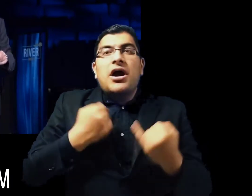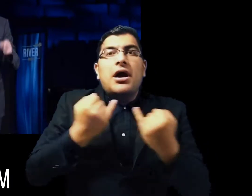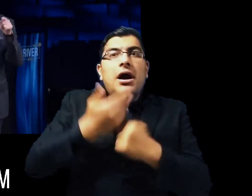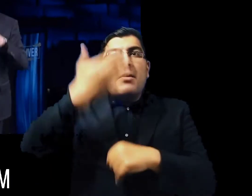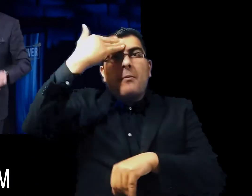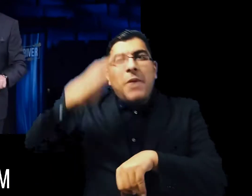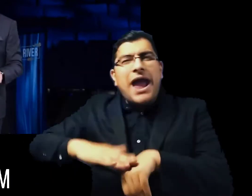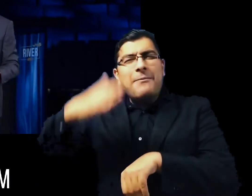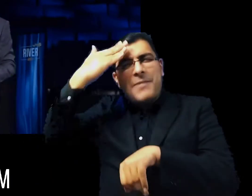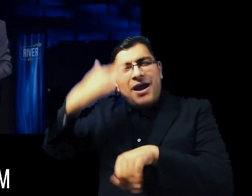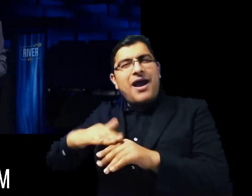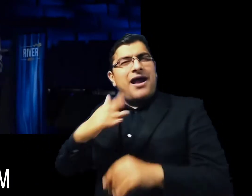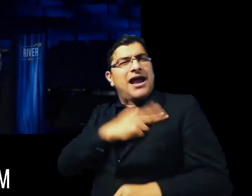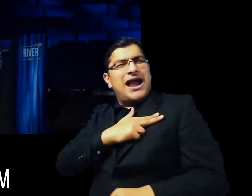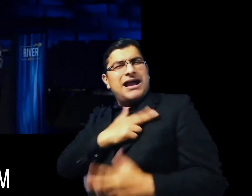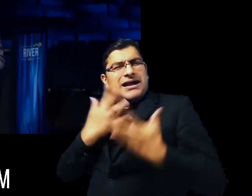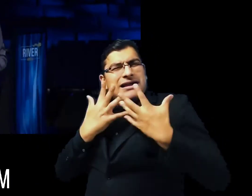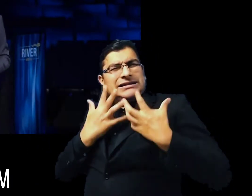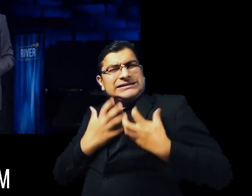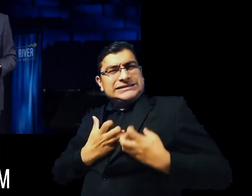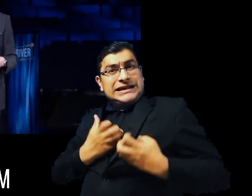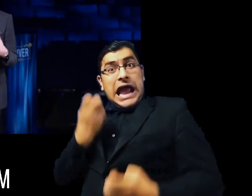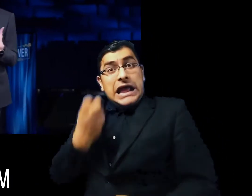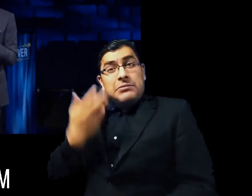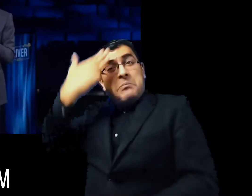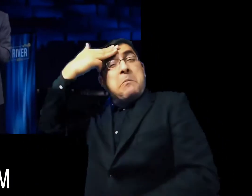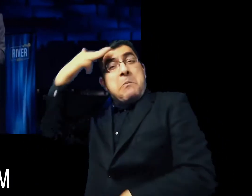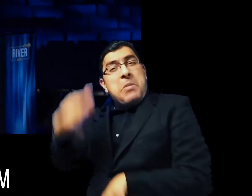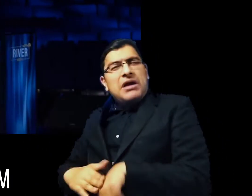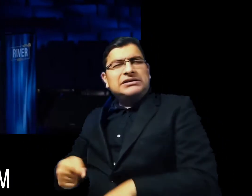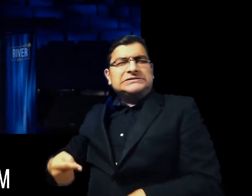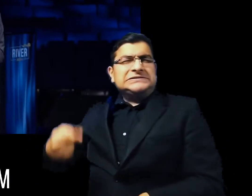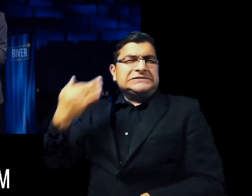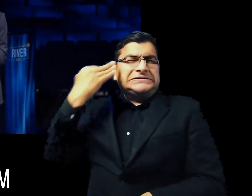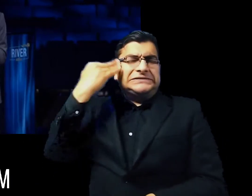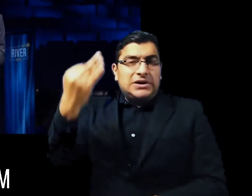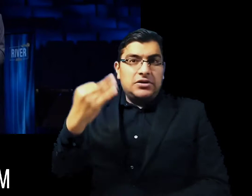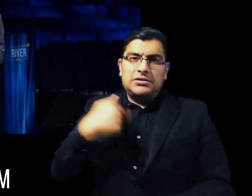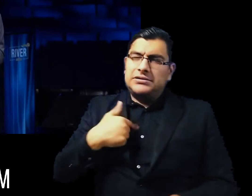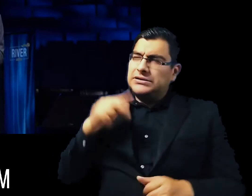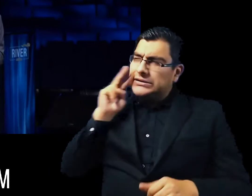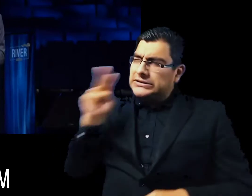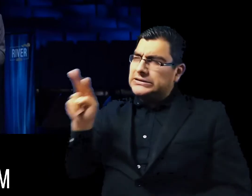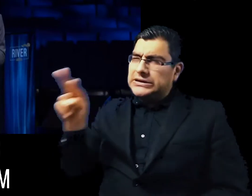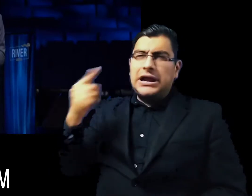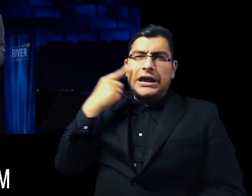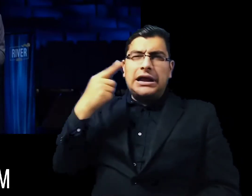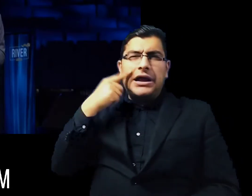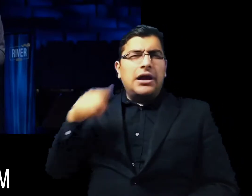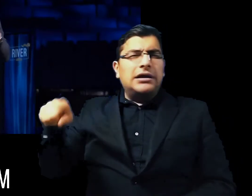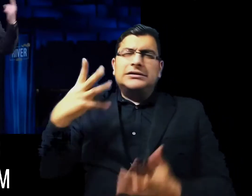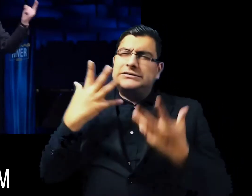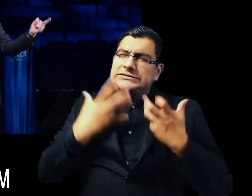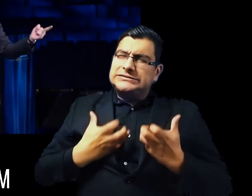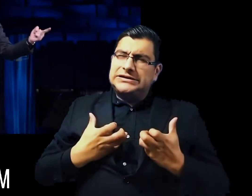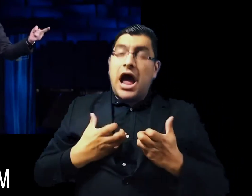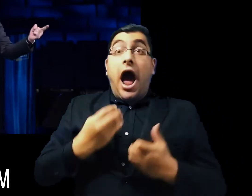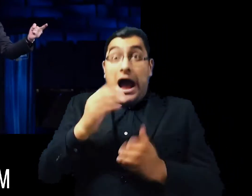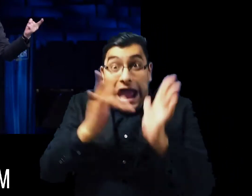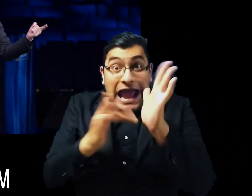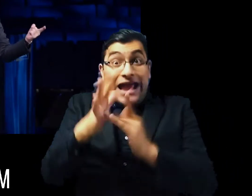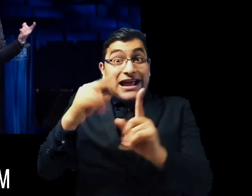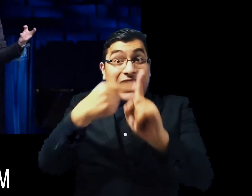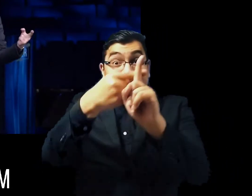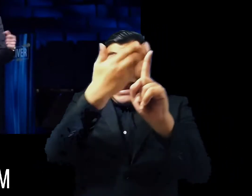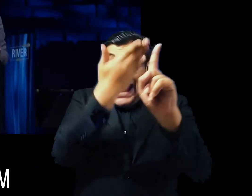heridas realmente tienen buena memoria. Y a mí me rompe el corazón darme cuenta que aunque Cristo murió